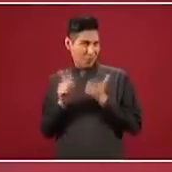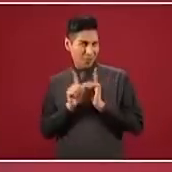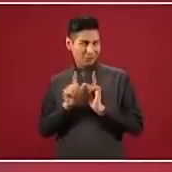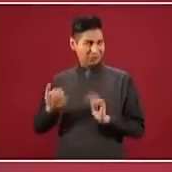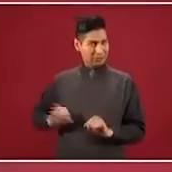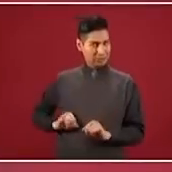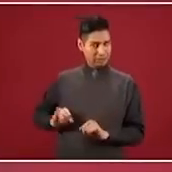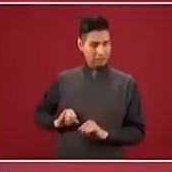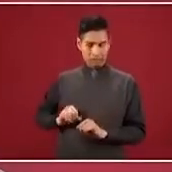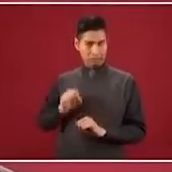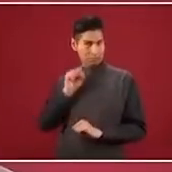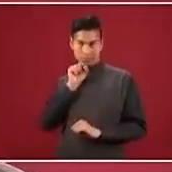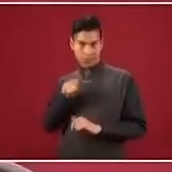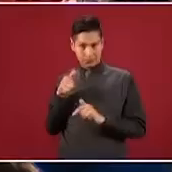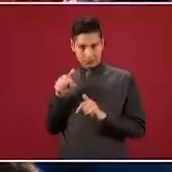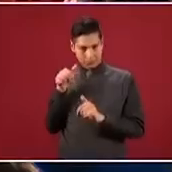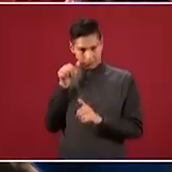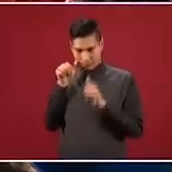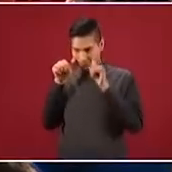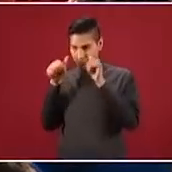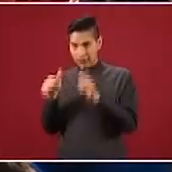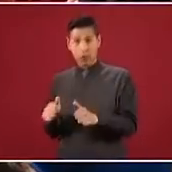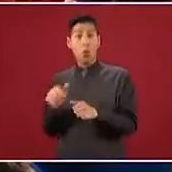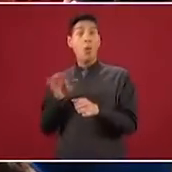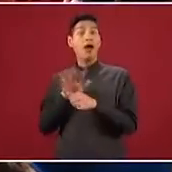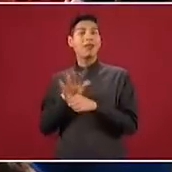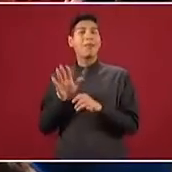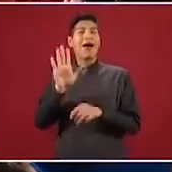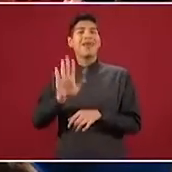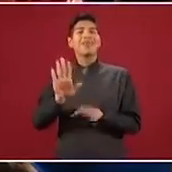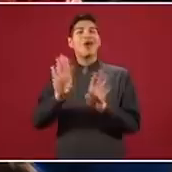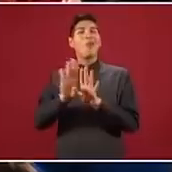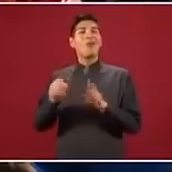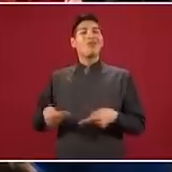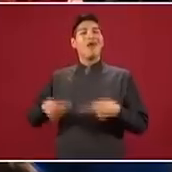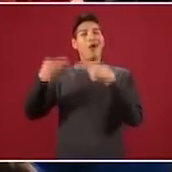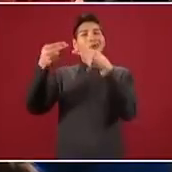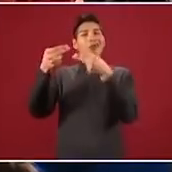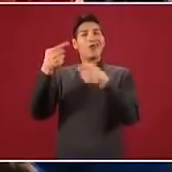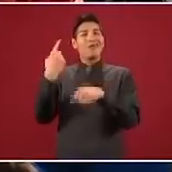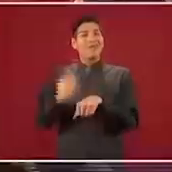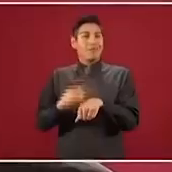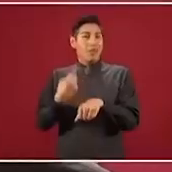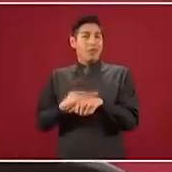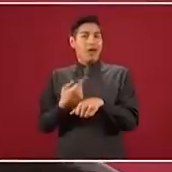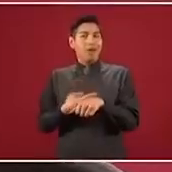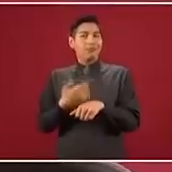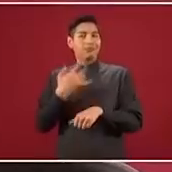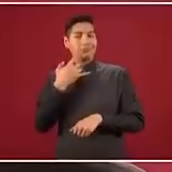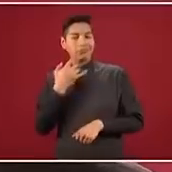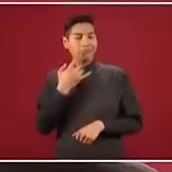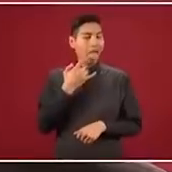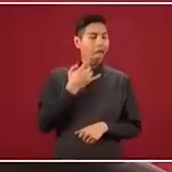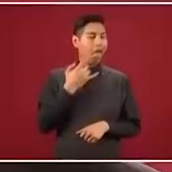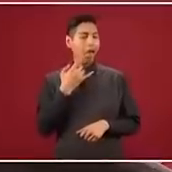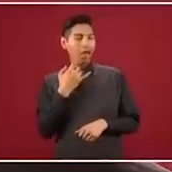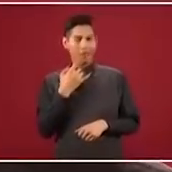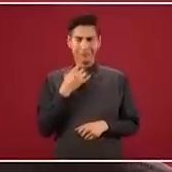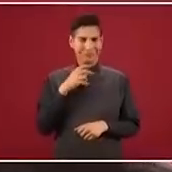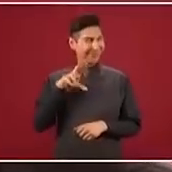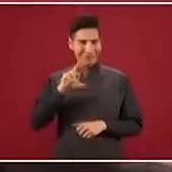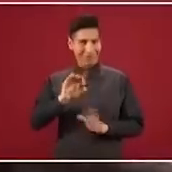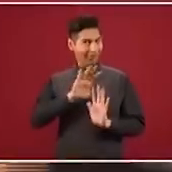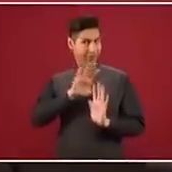grupos de interés que saben que hay negocios jugosos en ciertas enfermedades. Entonces, quitémonos de esa lógica y vamos a